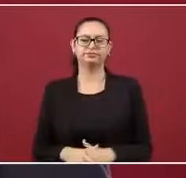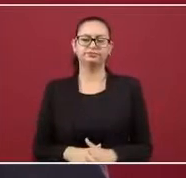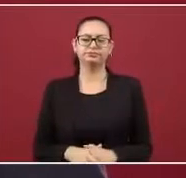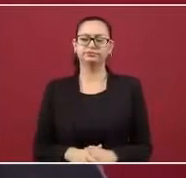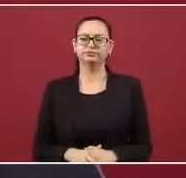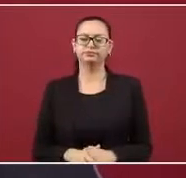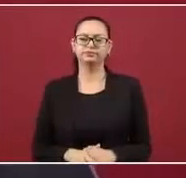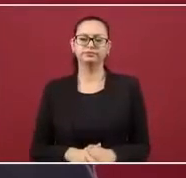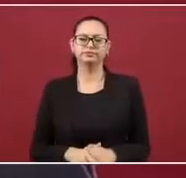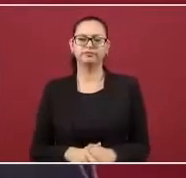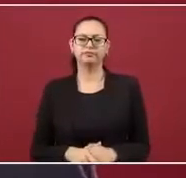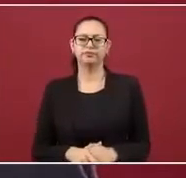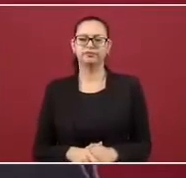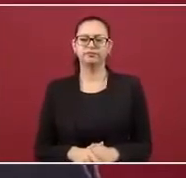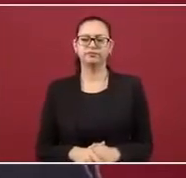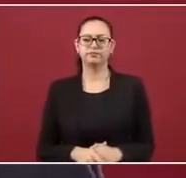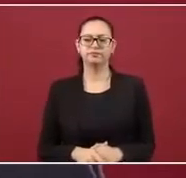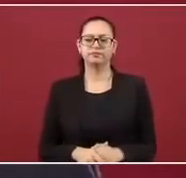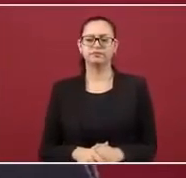a